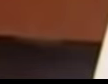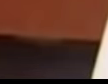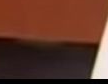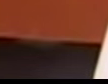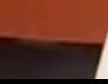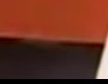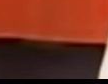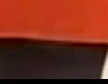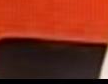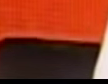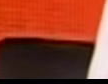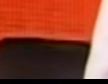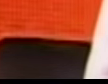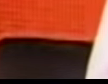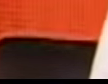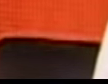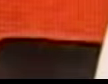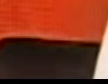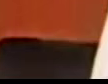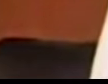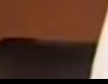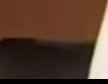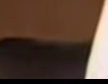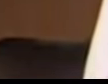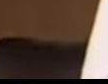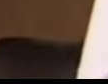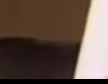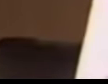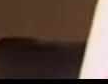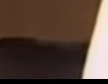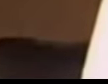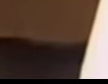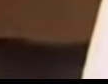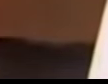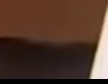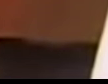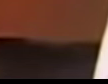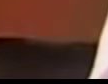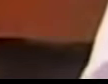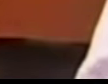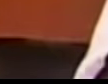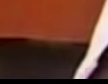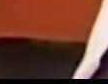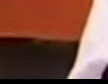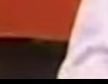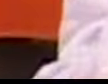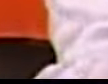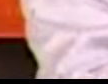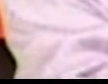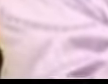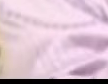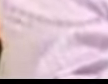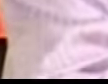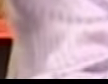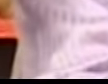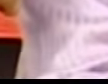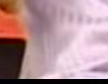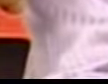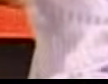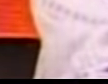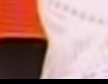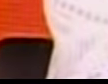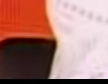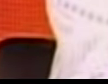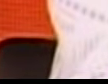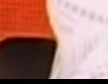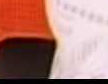paikunami chayshina kai mushu muyu kunawan kastawan astawan papata fukuchinga y jipamanka. La reina de Puerto Napo, reinita, ¿sí le entiendes cuando habla